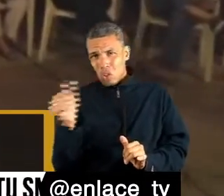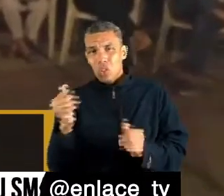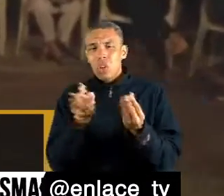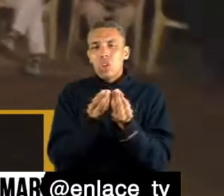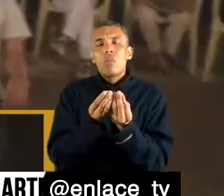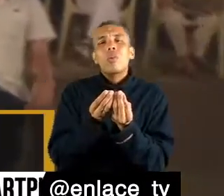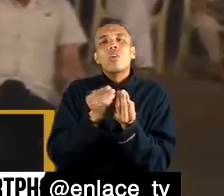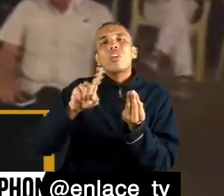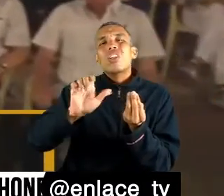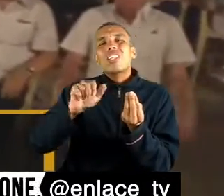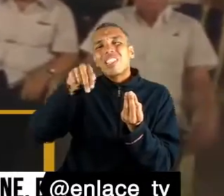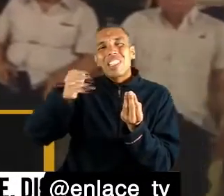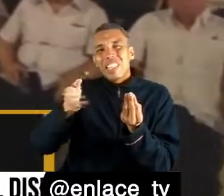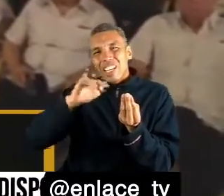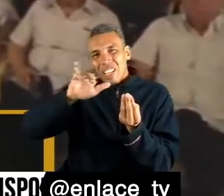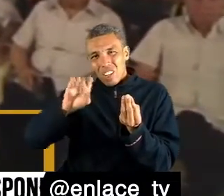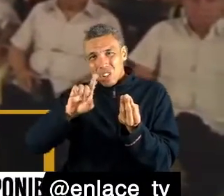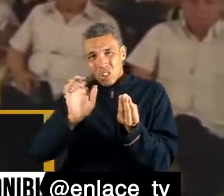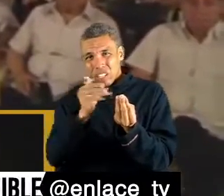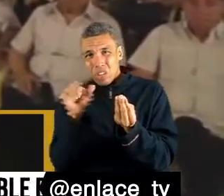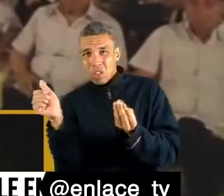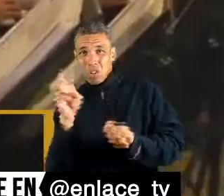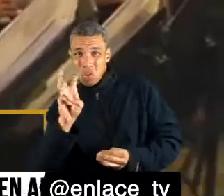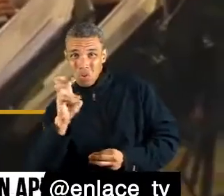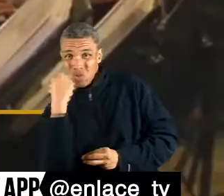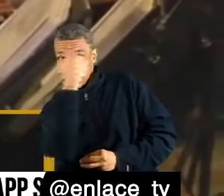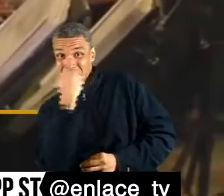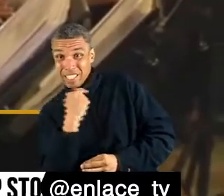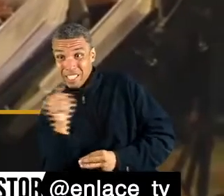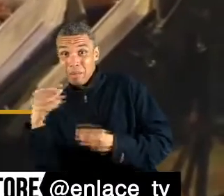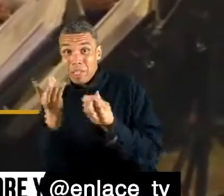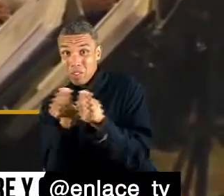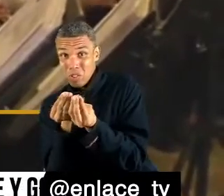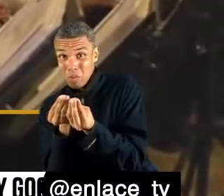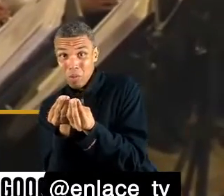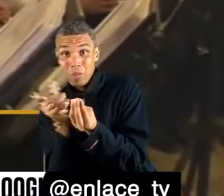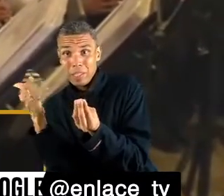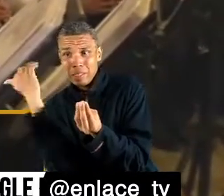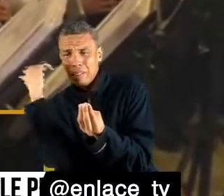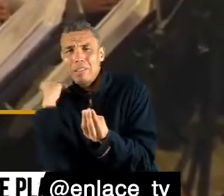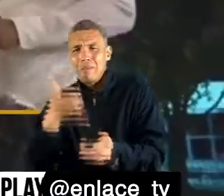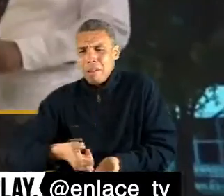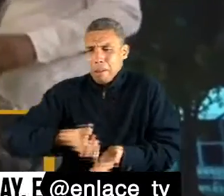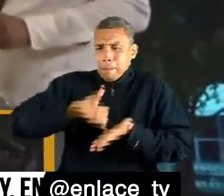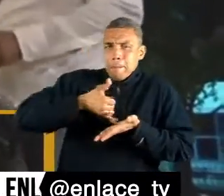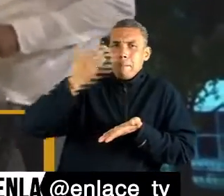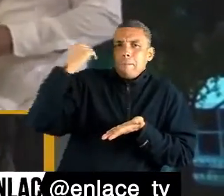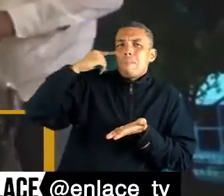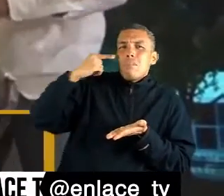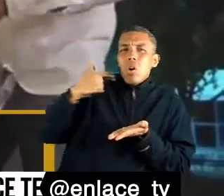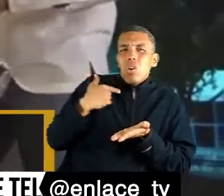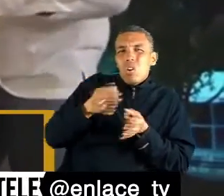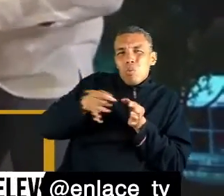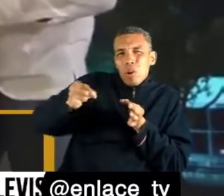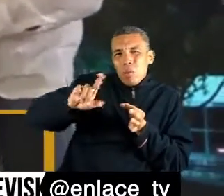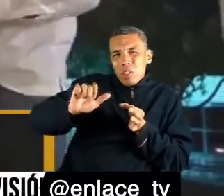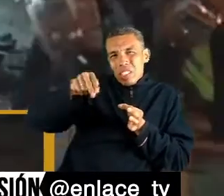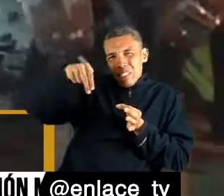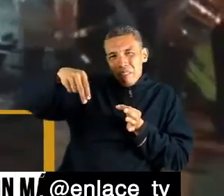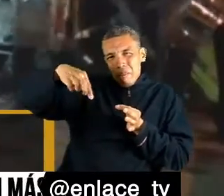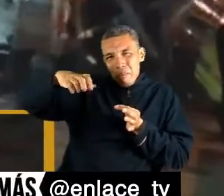Toluviejo, la banda 8 de Septiembre de Sincé, que es la actual ganadora del Festival Nacional del Porro en San Pelayo, y la banda